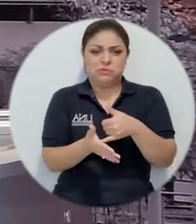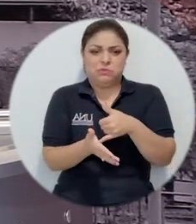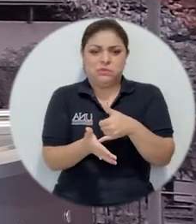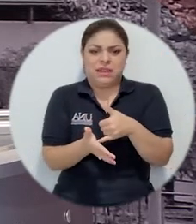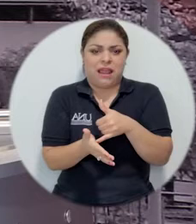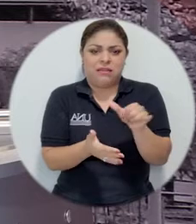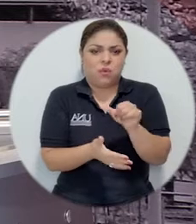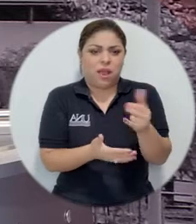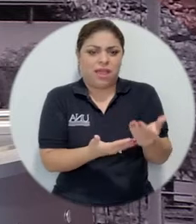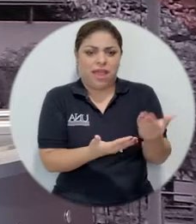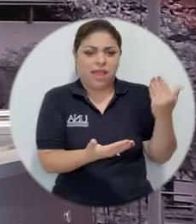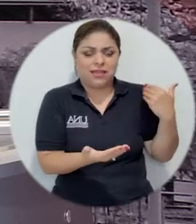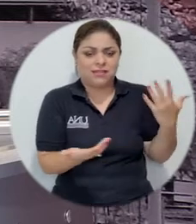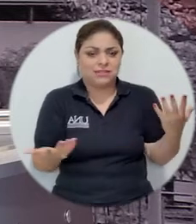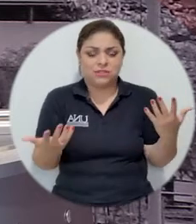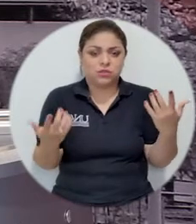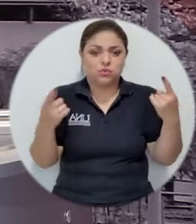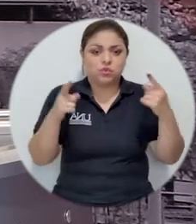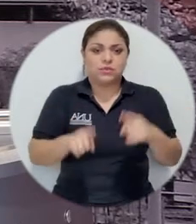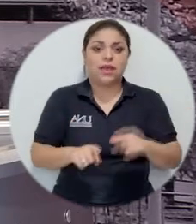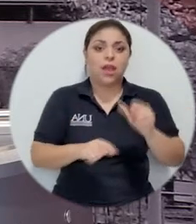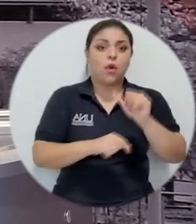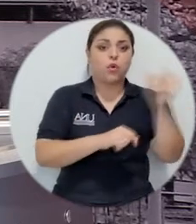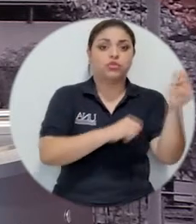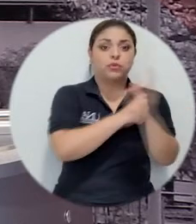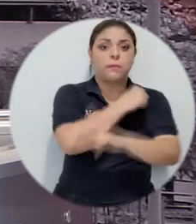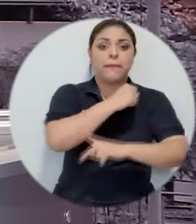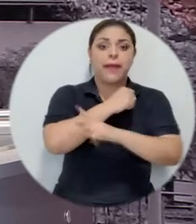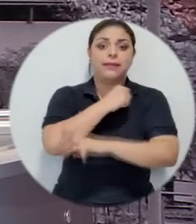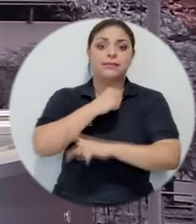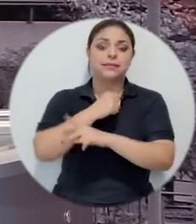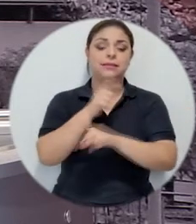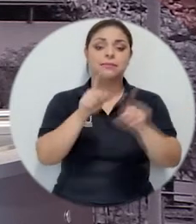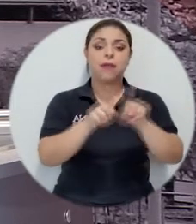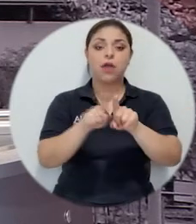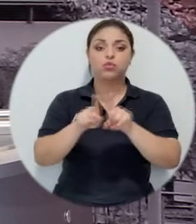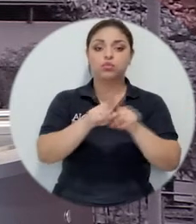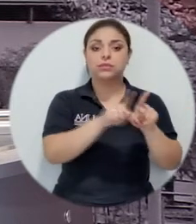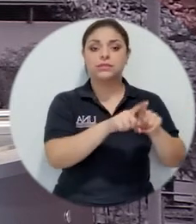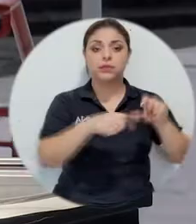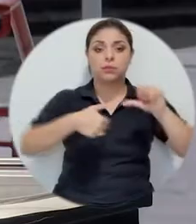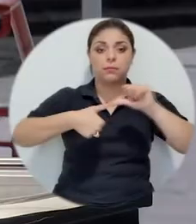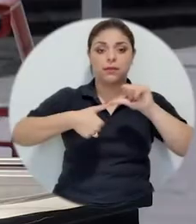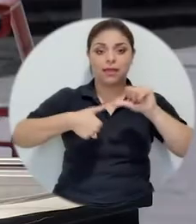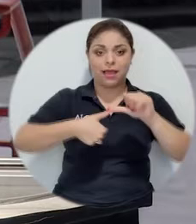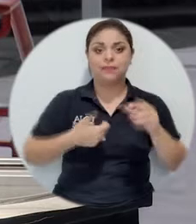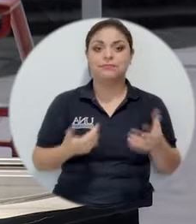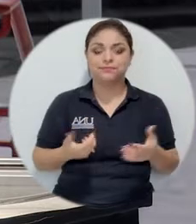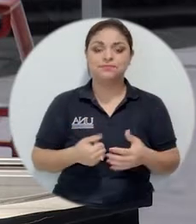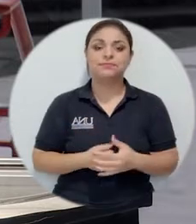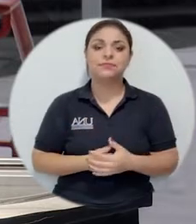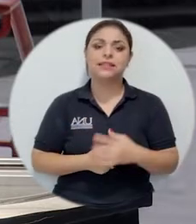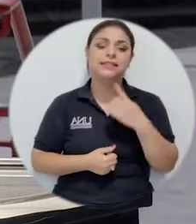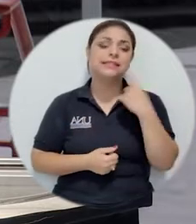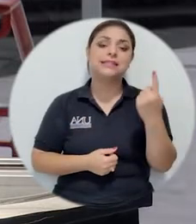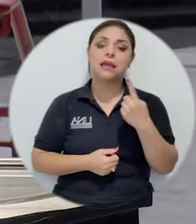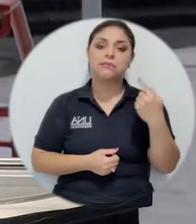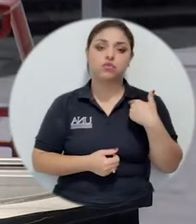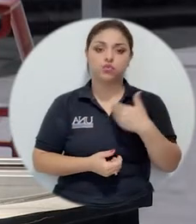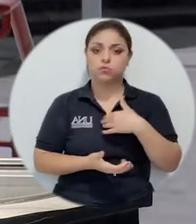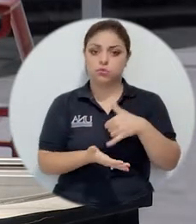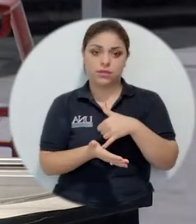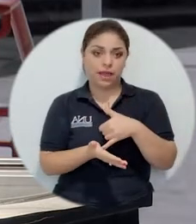como entonces a lo que esté sucediendo en las otras naciones hermanas de Centroamérica. Siempre hemos sido vulnerables. En